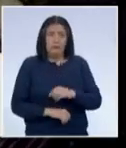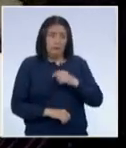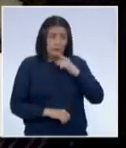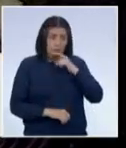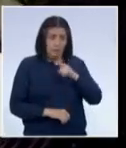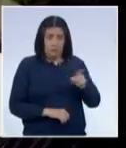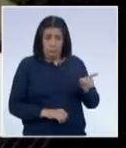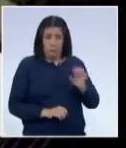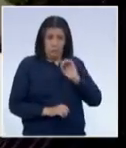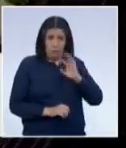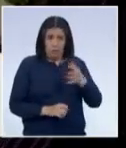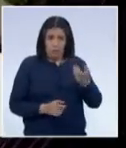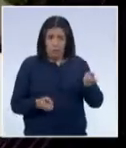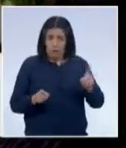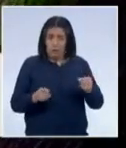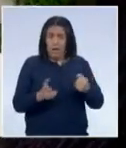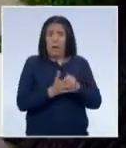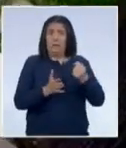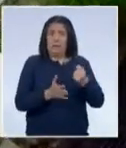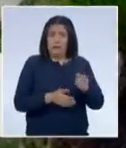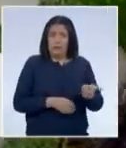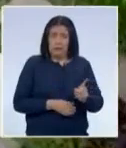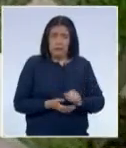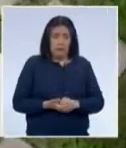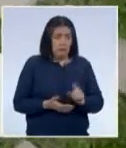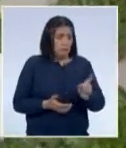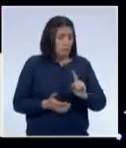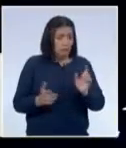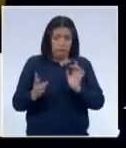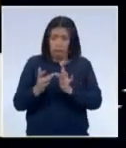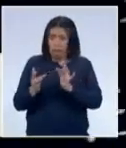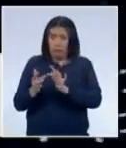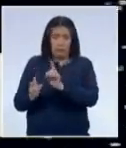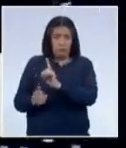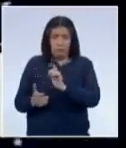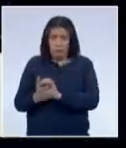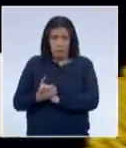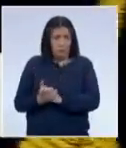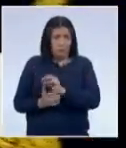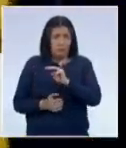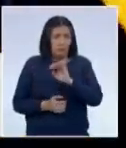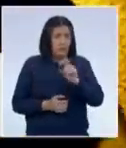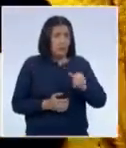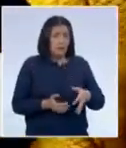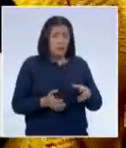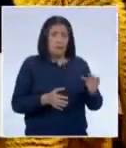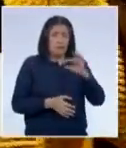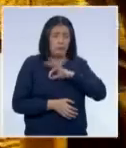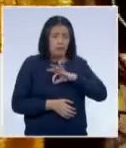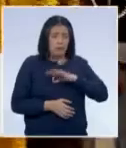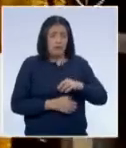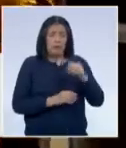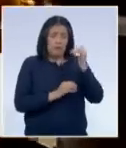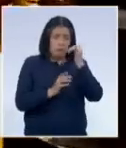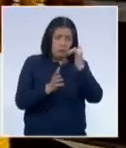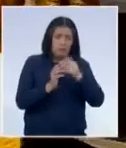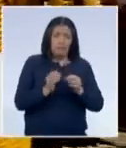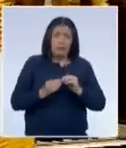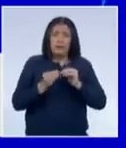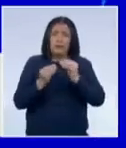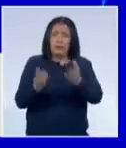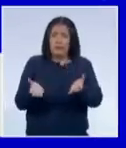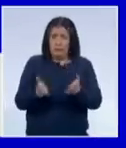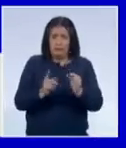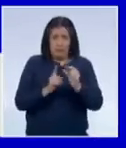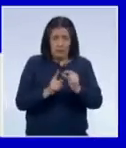aseguran que desde que ocurrió el accidente no tienen contacto con melissa aprovecharon nuestras cámaras para enviarle unas palabras de aliento